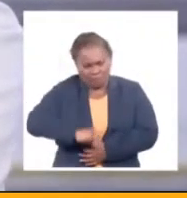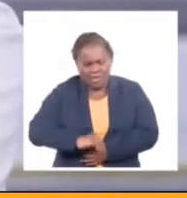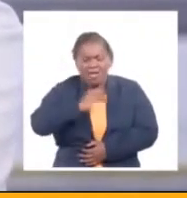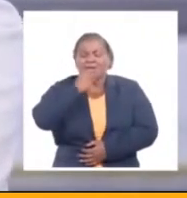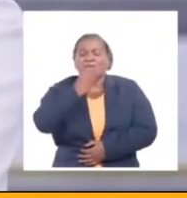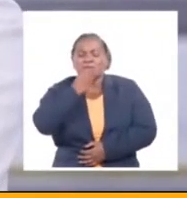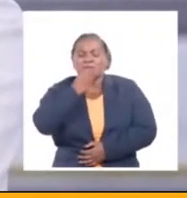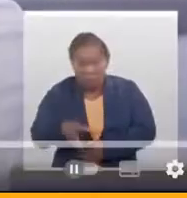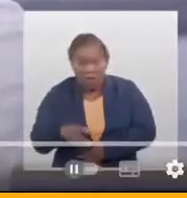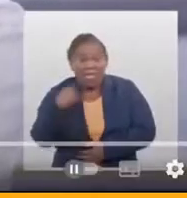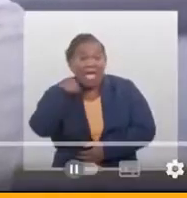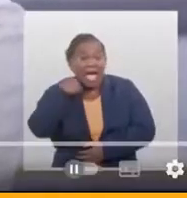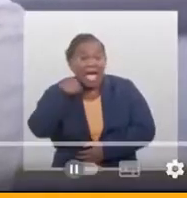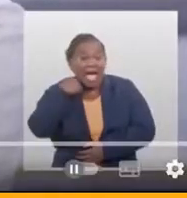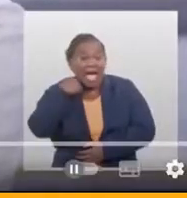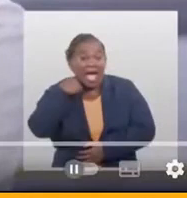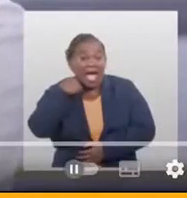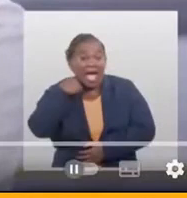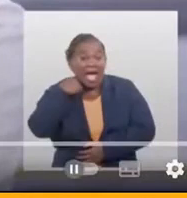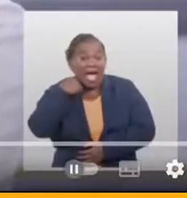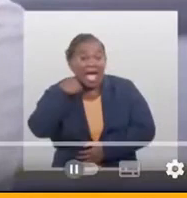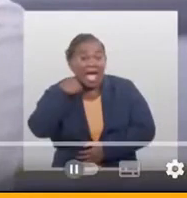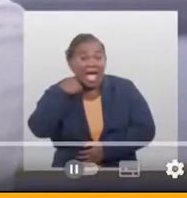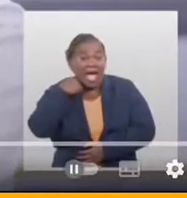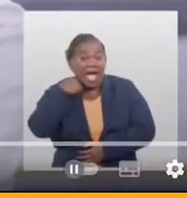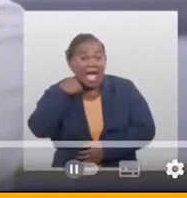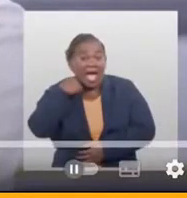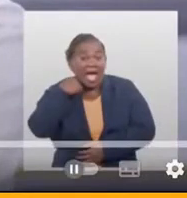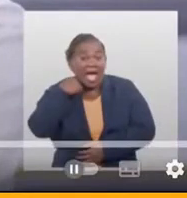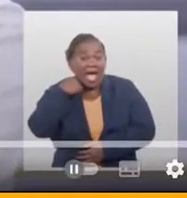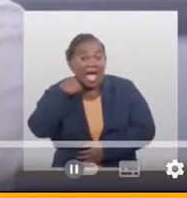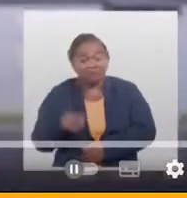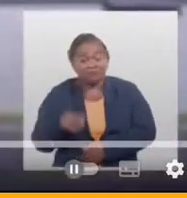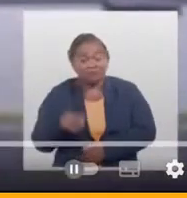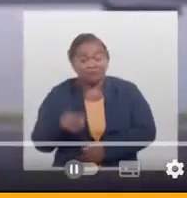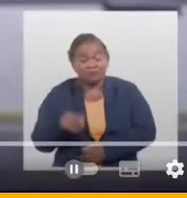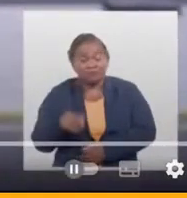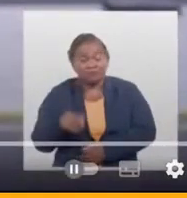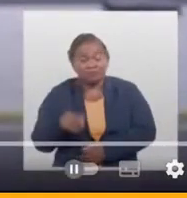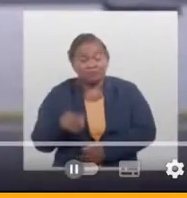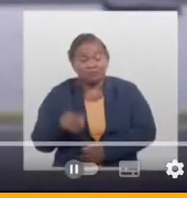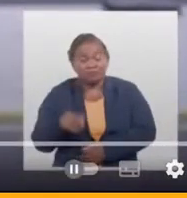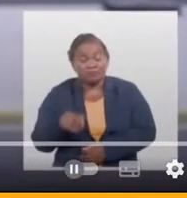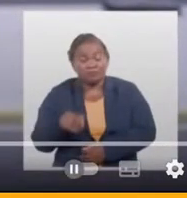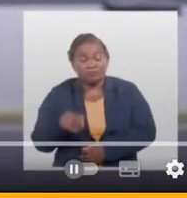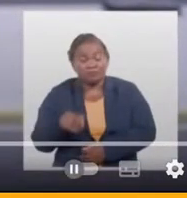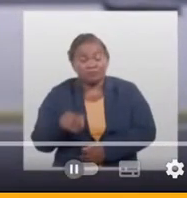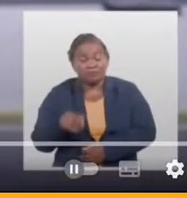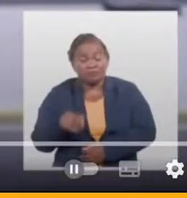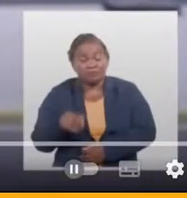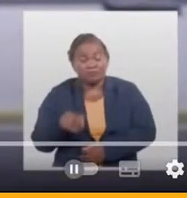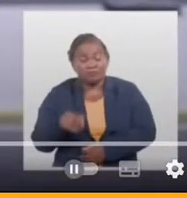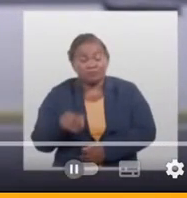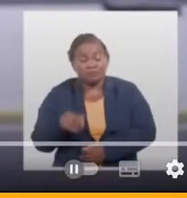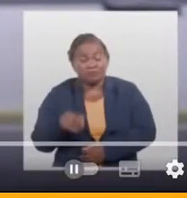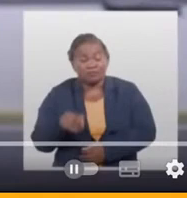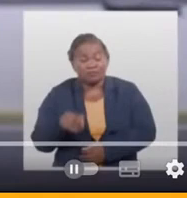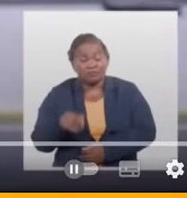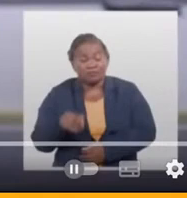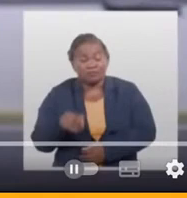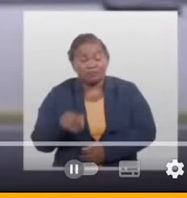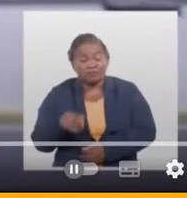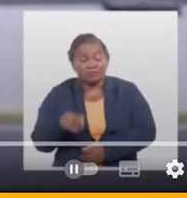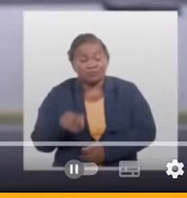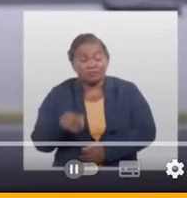ser aún más difícil. El 2023. Pero siempre consciente, pero es que esto